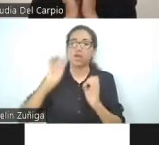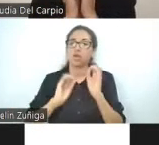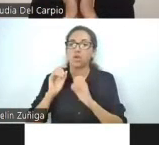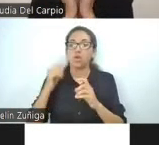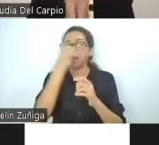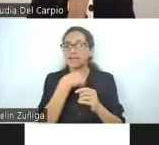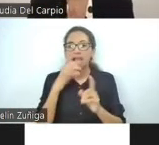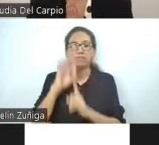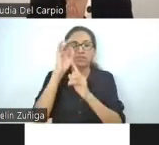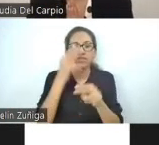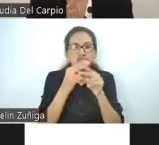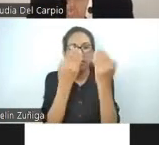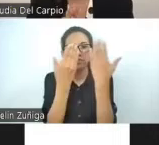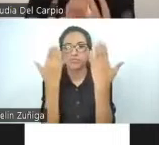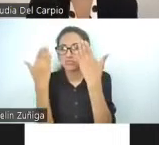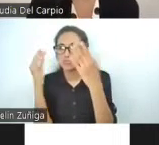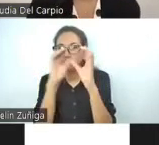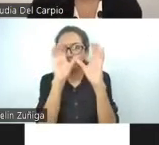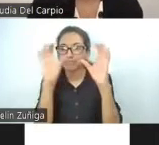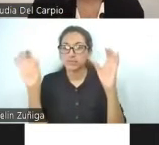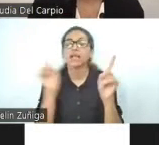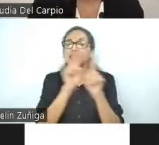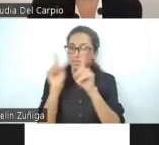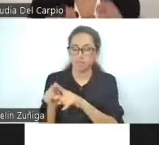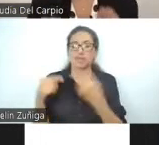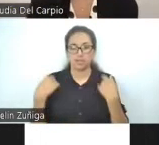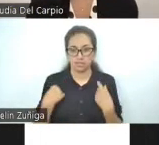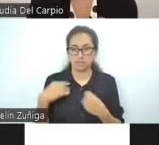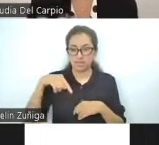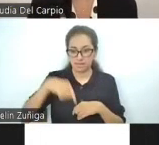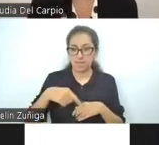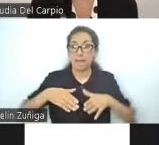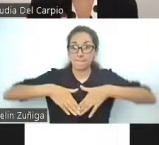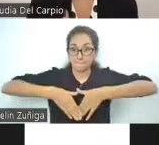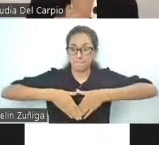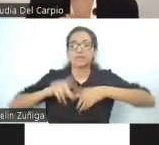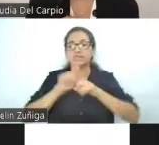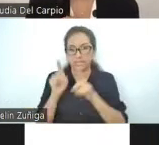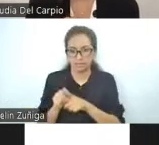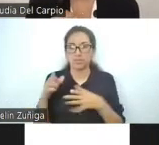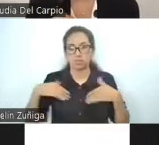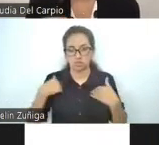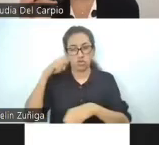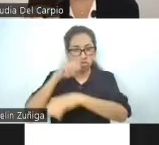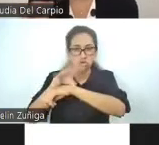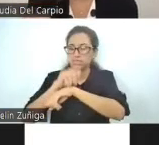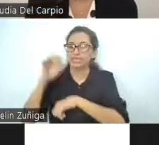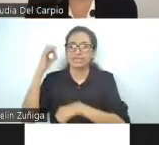la cara, también existen hidratantes para la piel de la vulva. Es algo que yo recomiendo